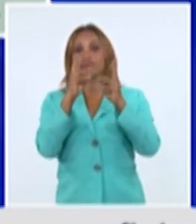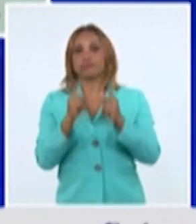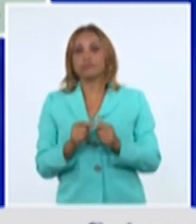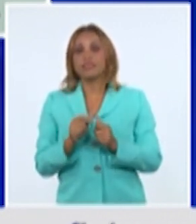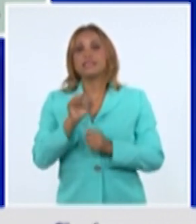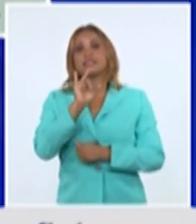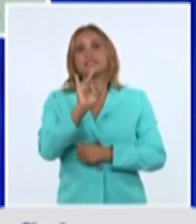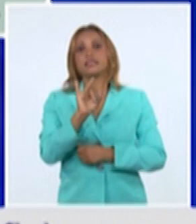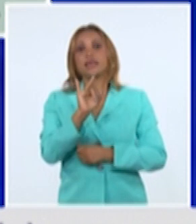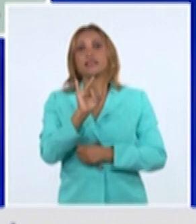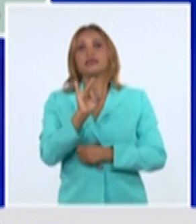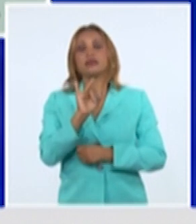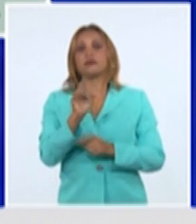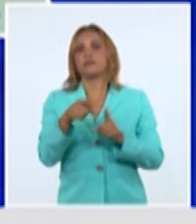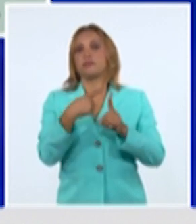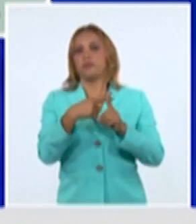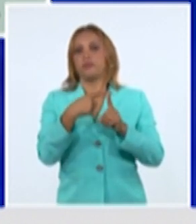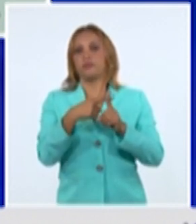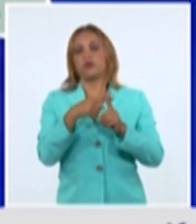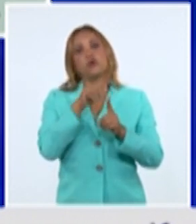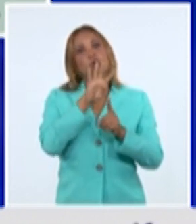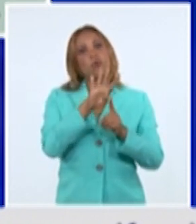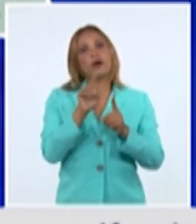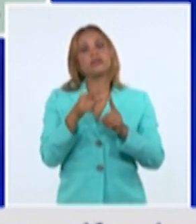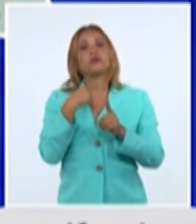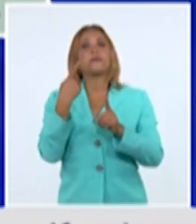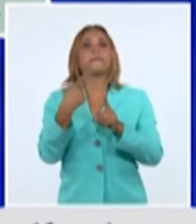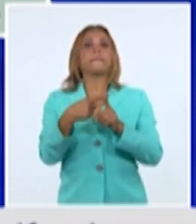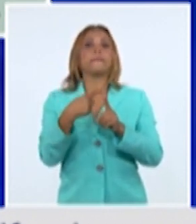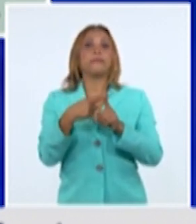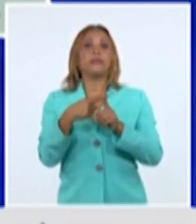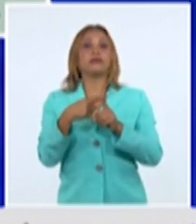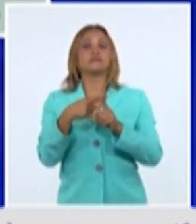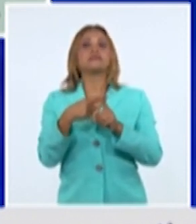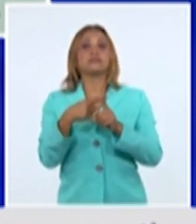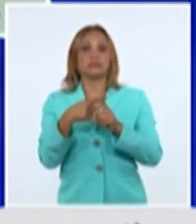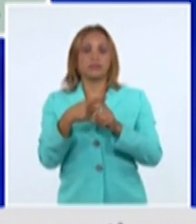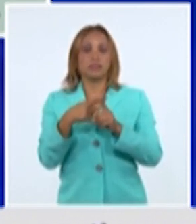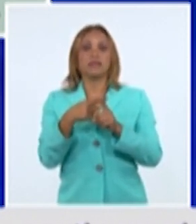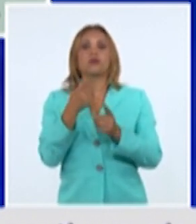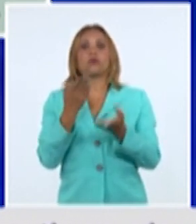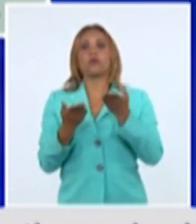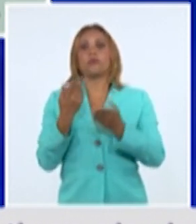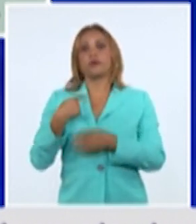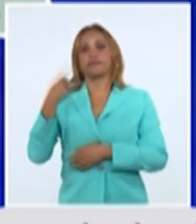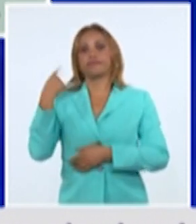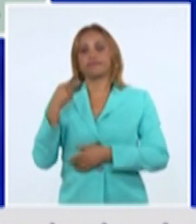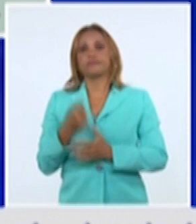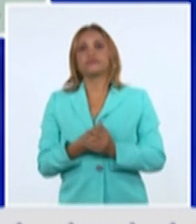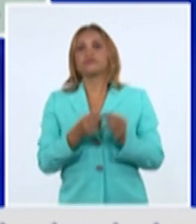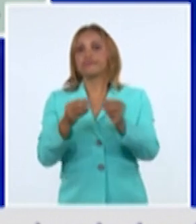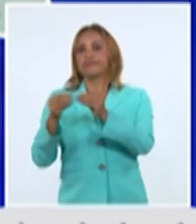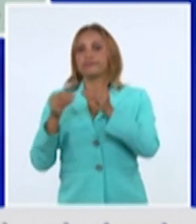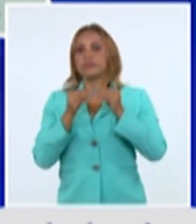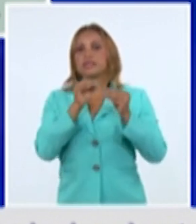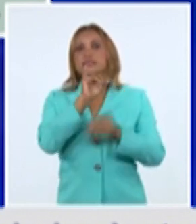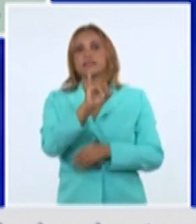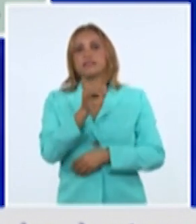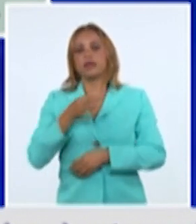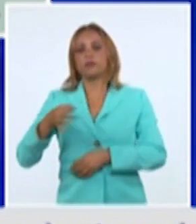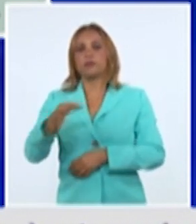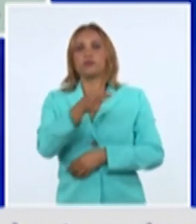casos autóctonos, 4 casos más en relación con la jornada precedente y con una transmisión en 6 de sus